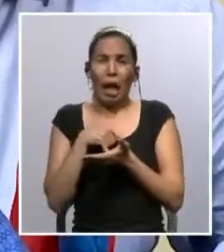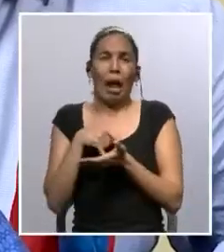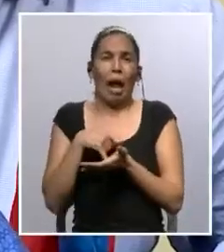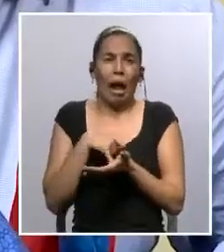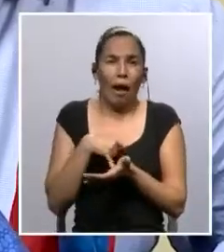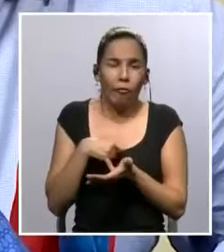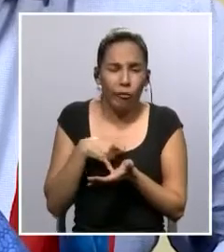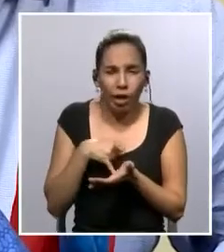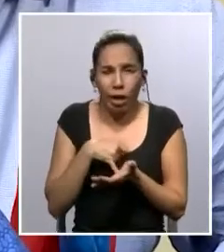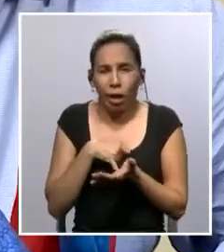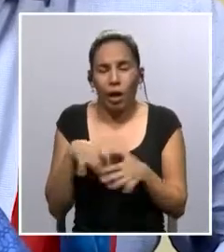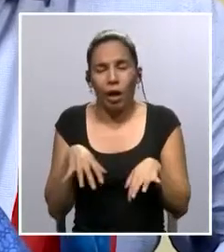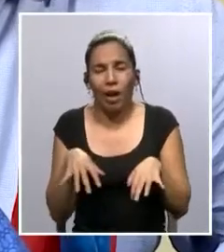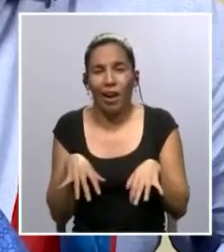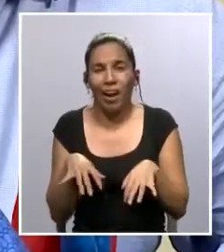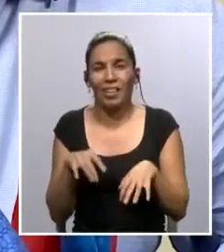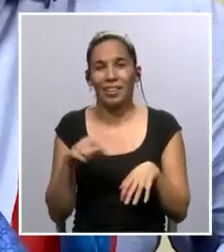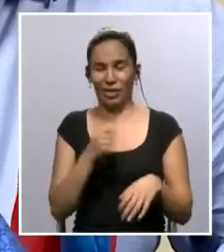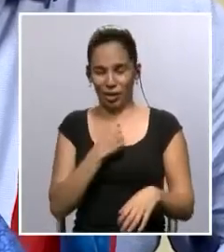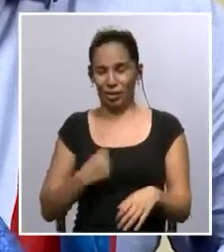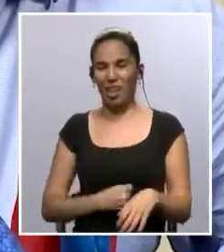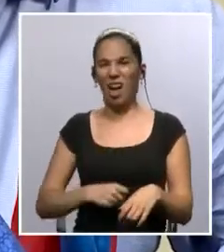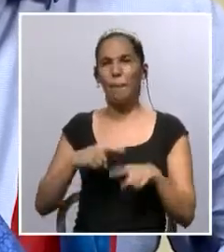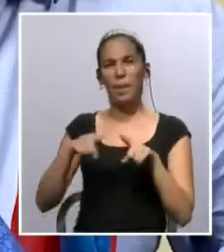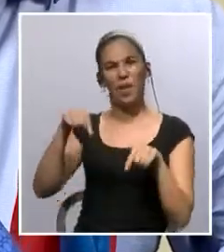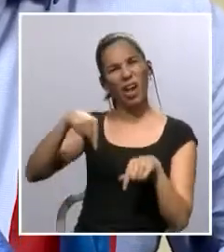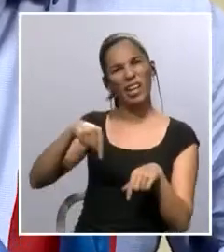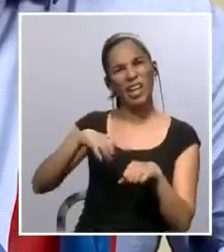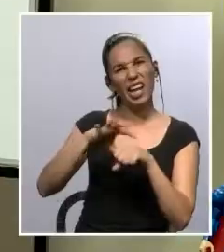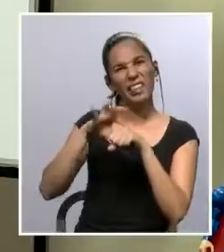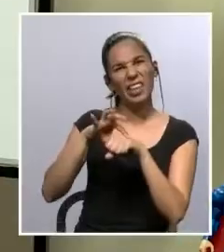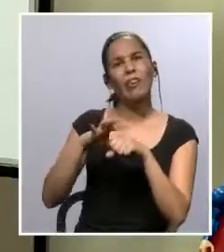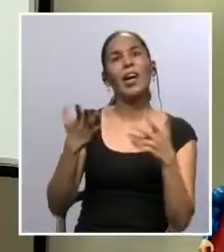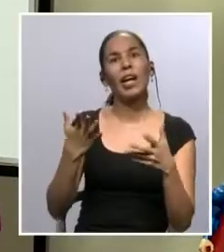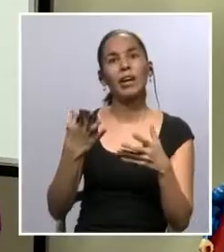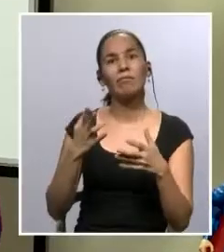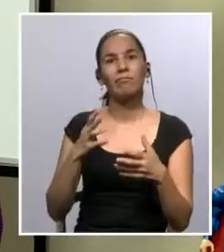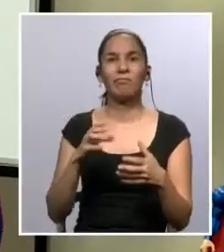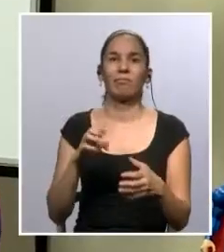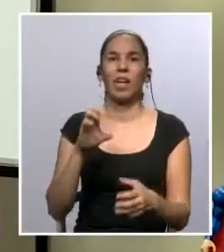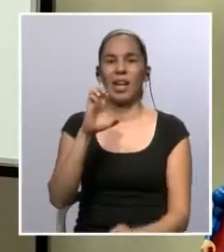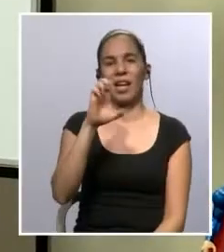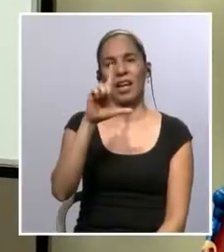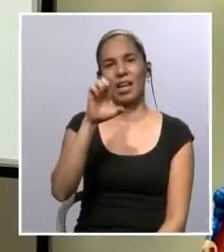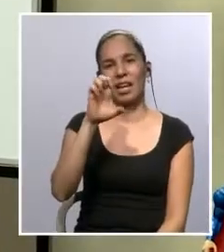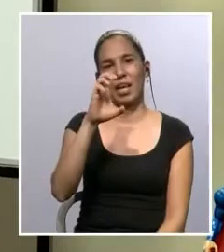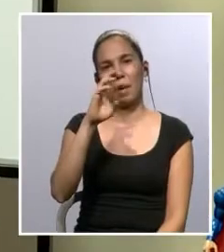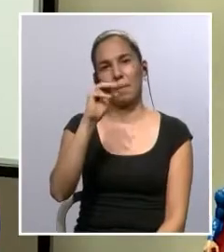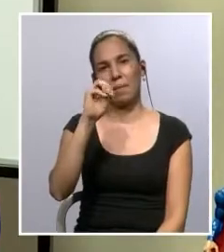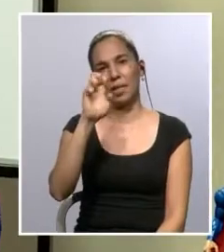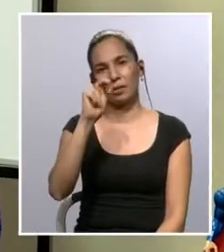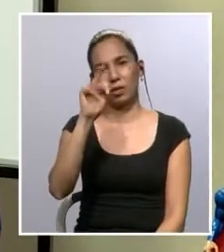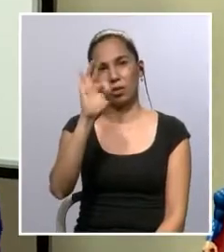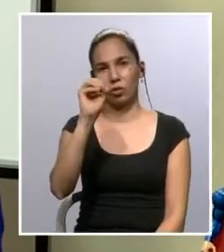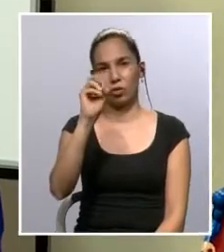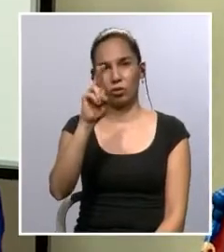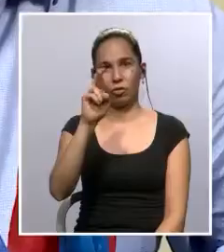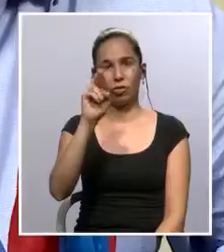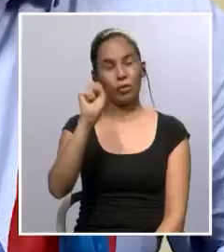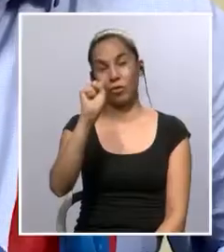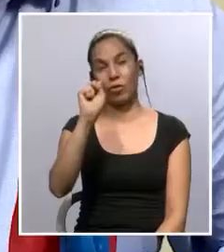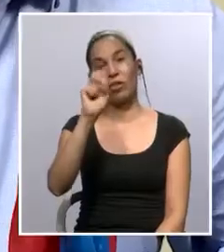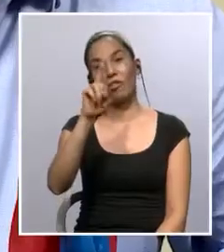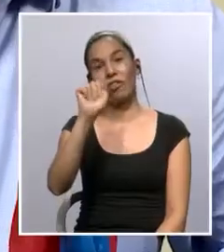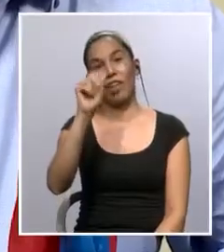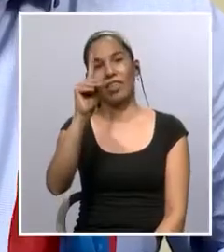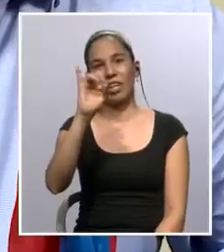supuesto lo más cercano a kriptonita aquí en la Tierra serían los elementos radiactivos. como el uranio o algo así. Y que efectivamente,